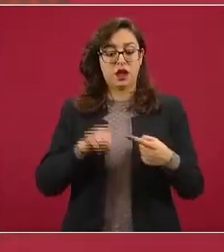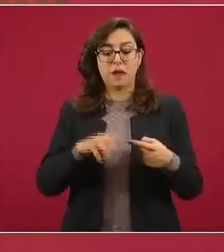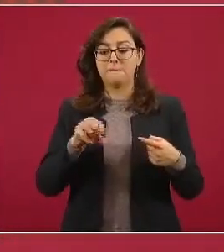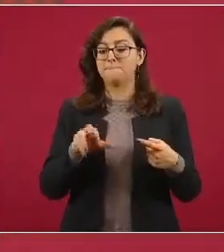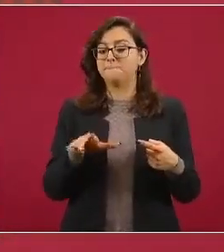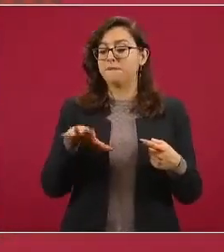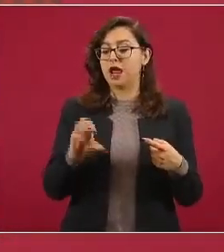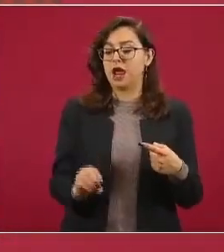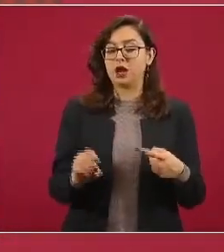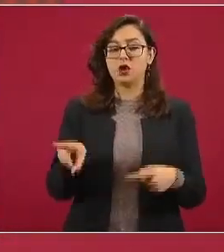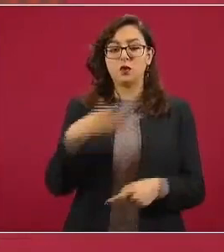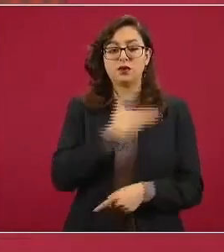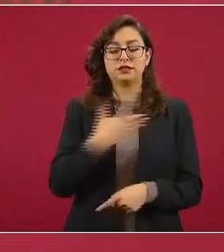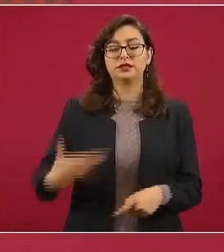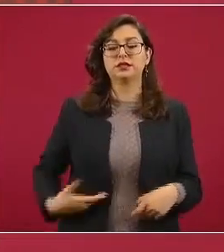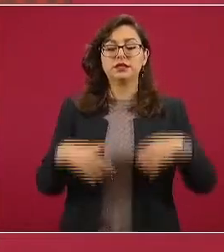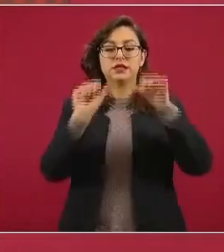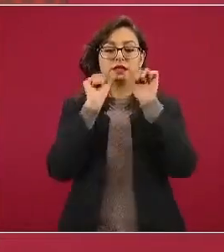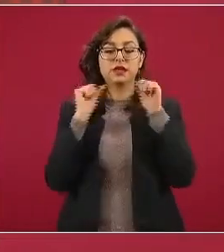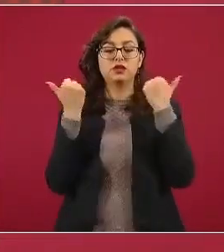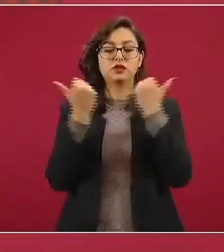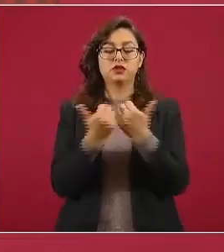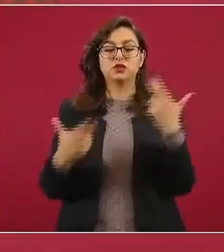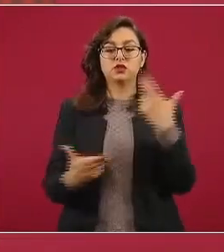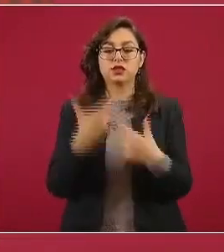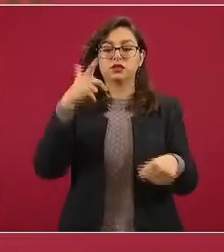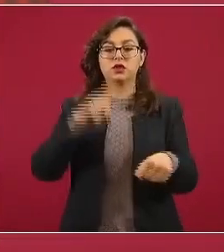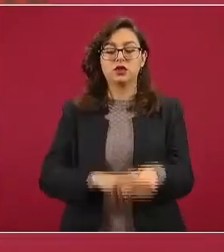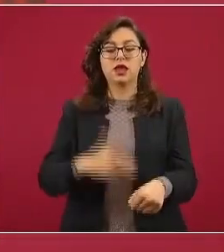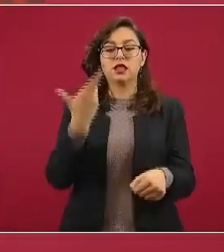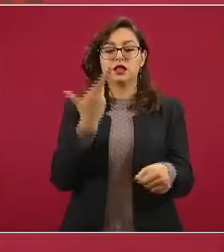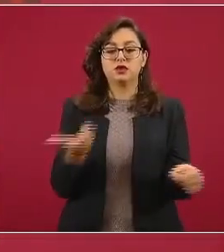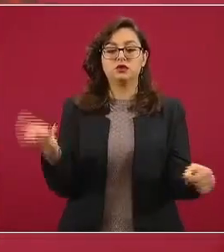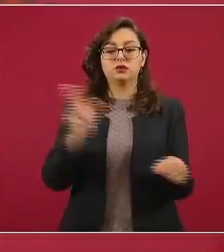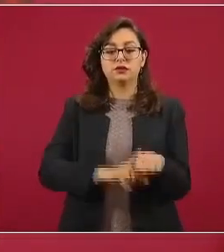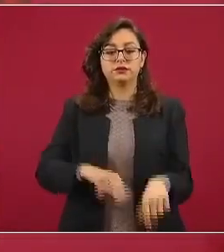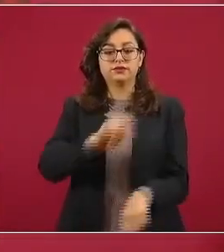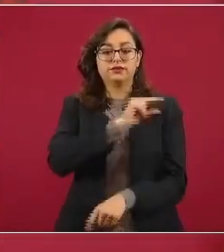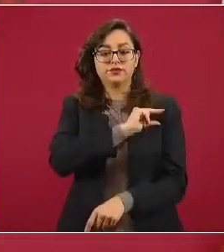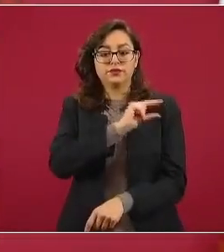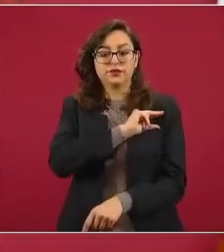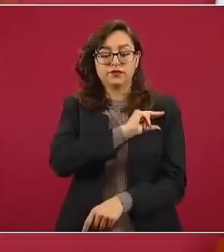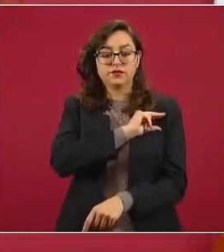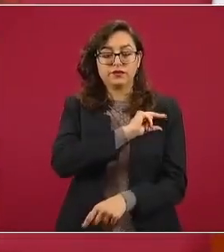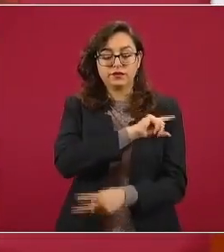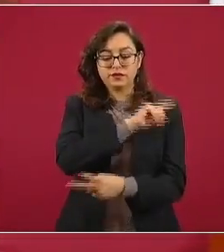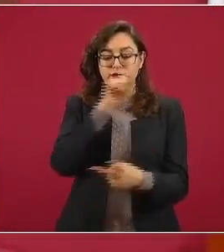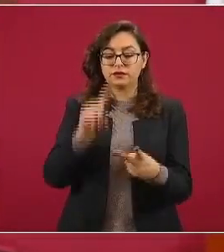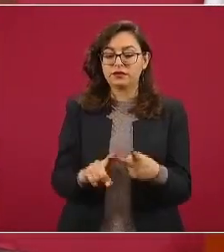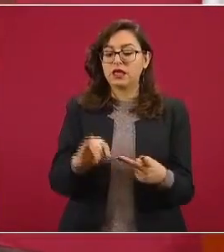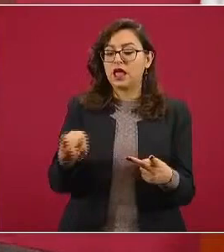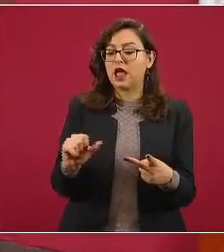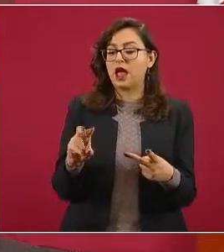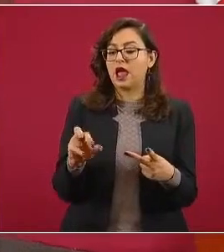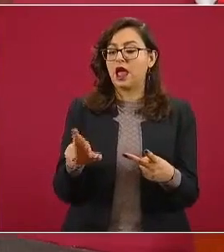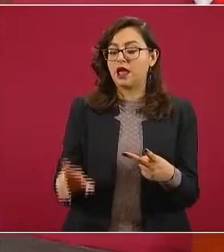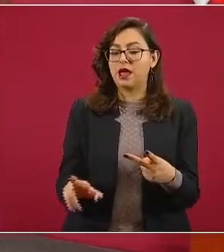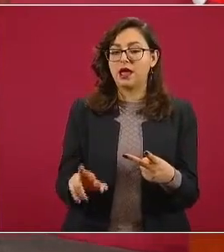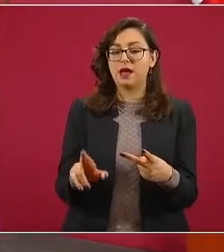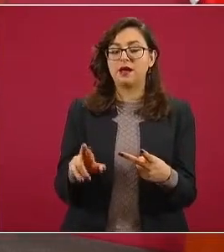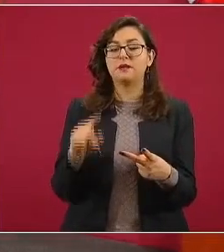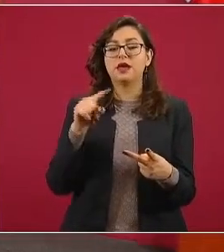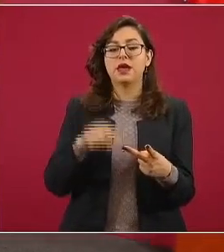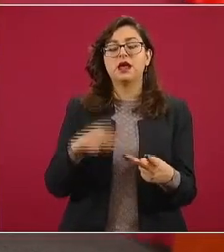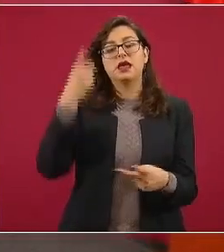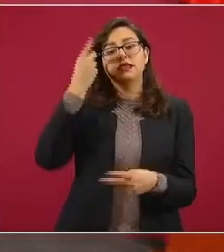Ulloa, presidente de la Asociación Nacional de Hospitales Privados, a Javier Potes González, director